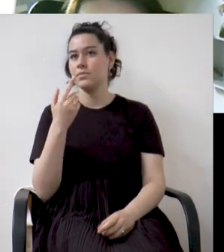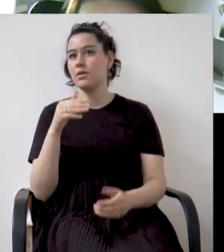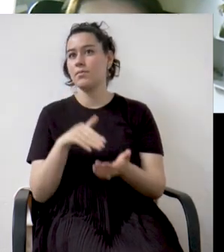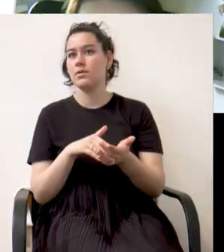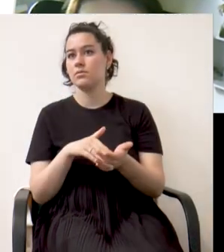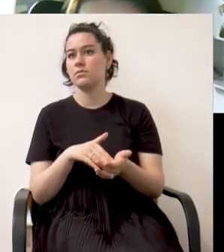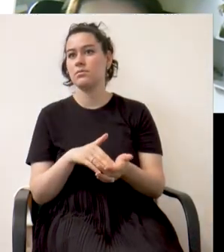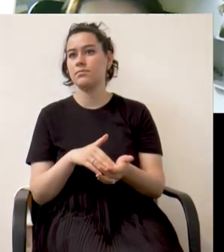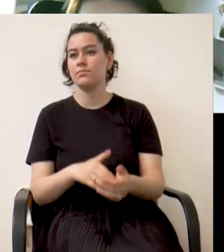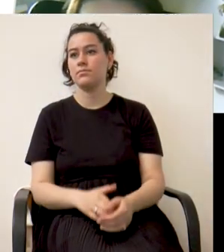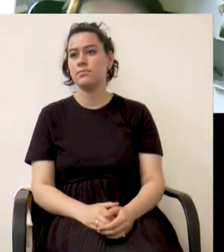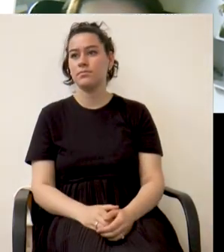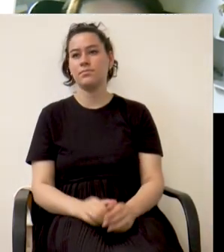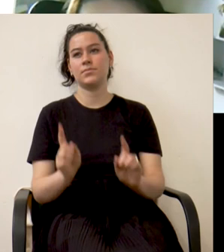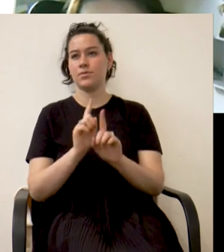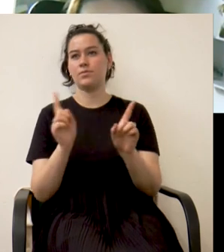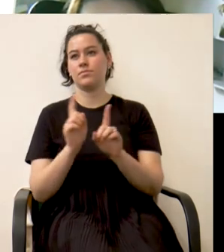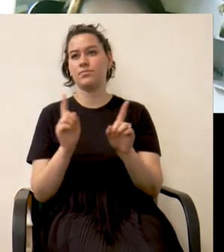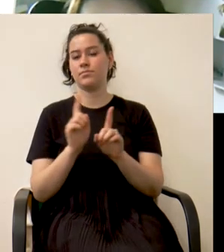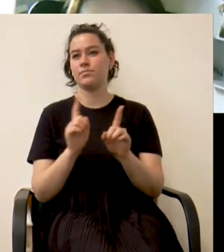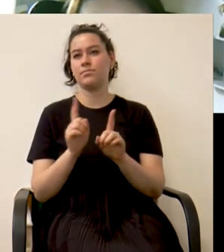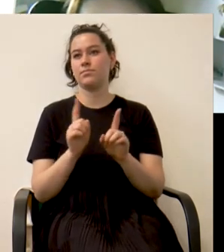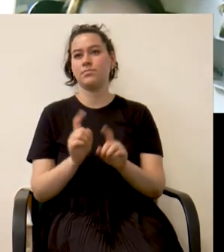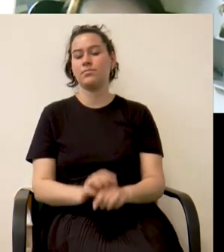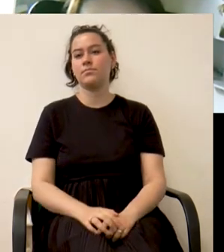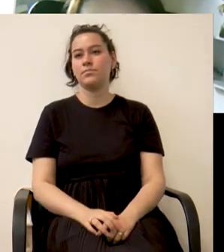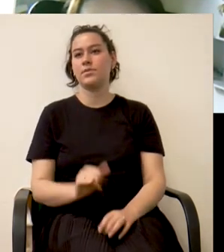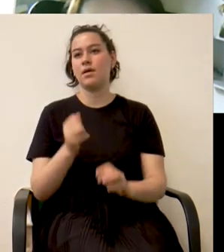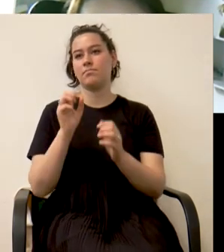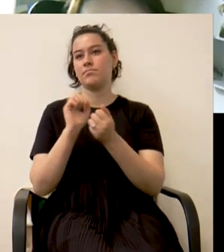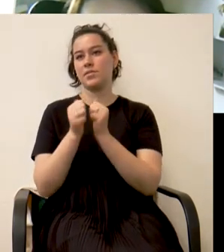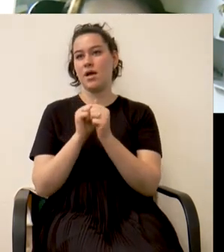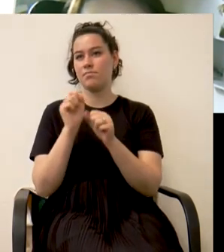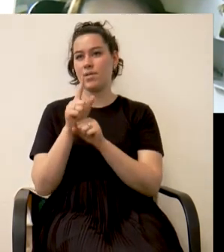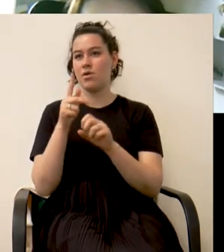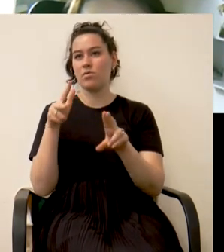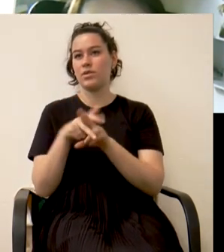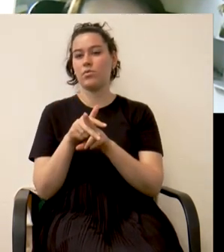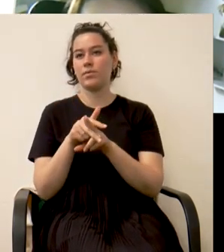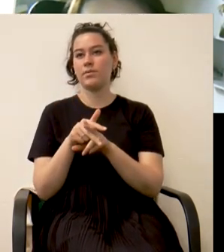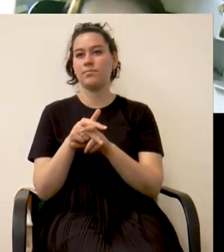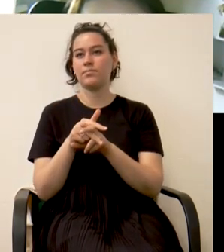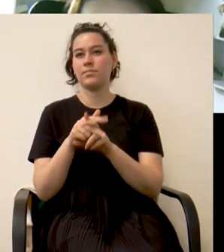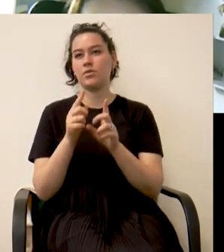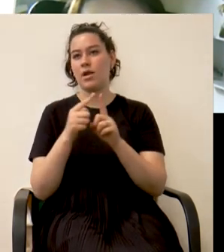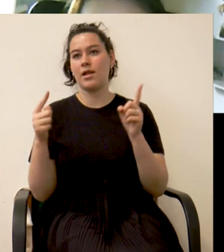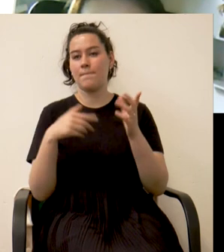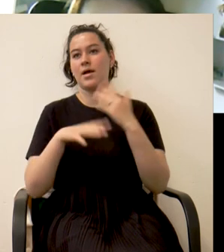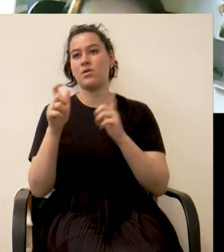comentario. No, le estaba respondiendo a Bruno por chat para no interrumpir y no alargar más la